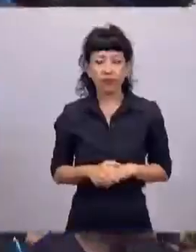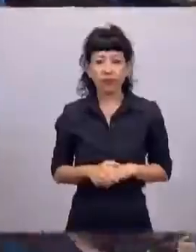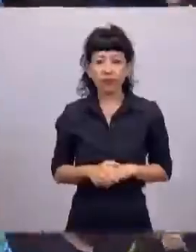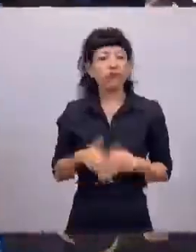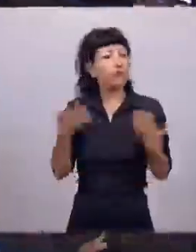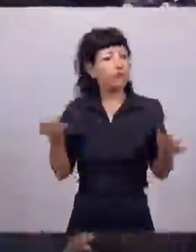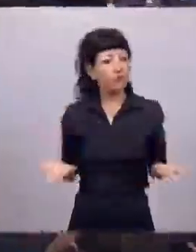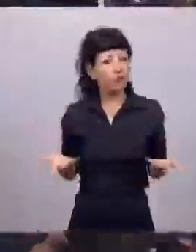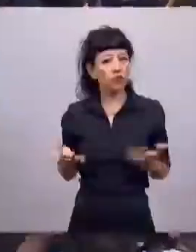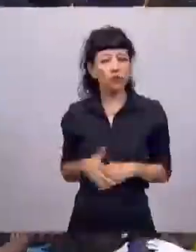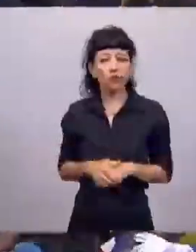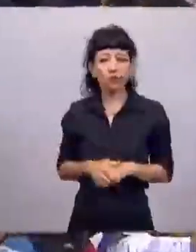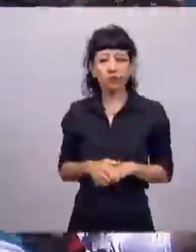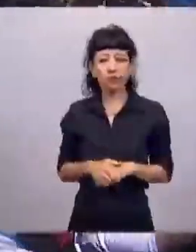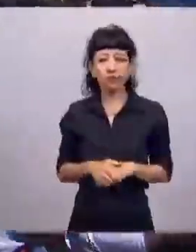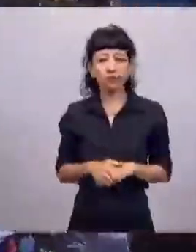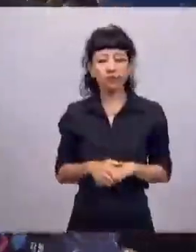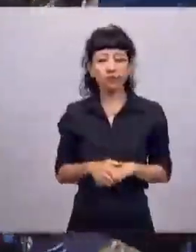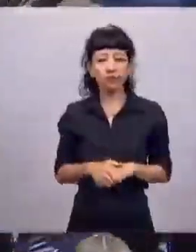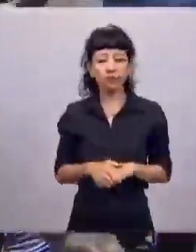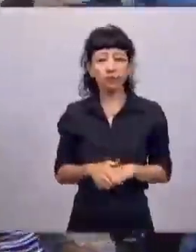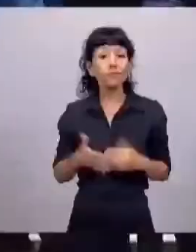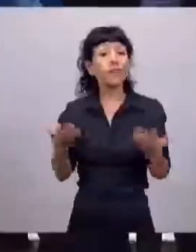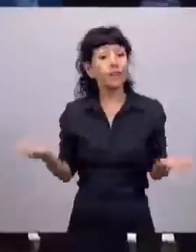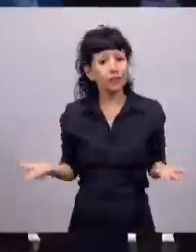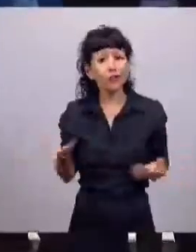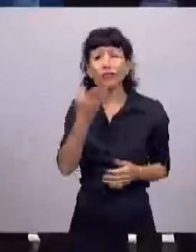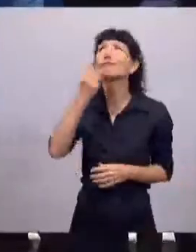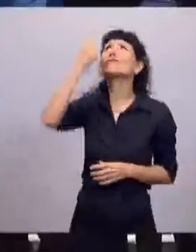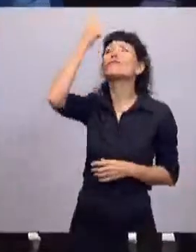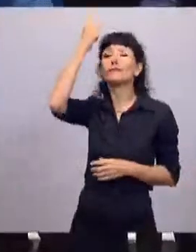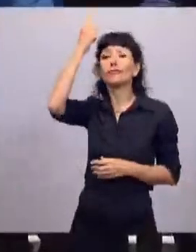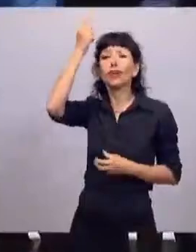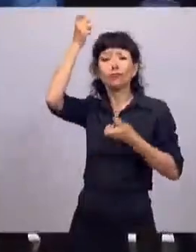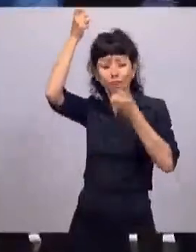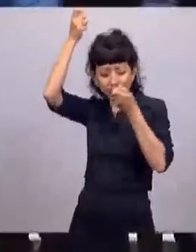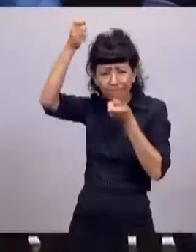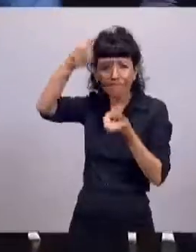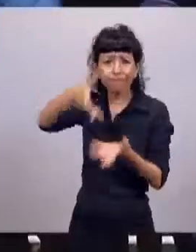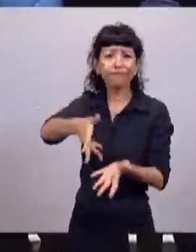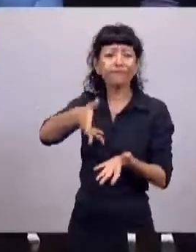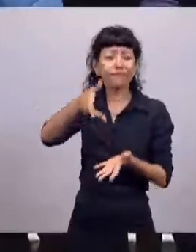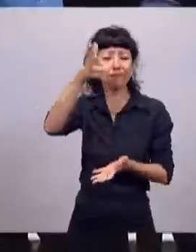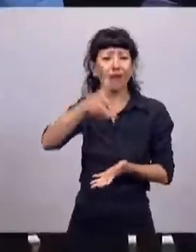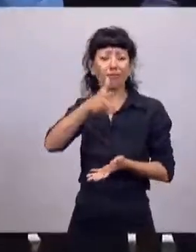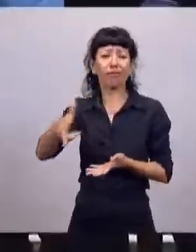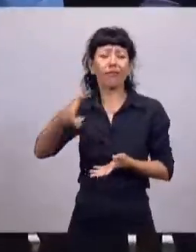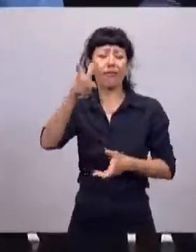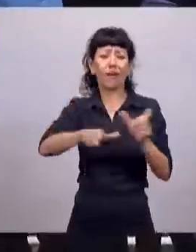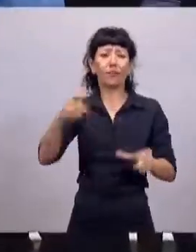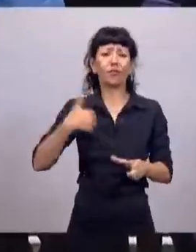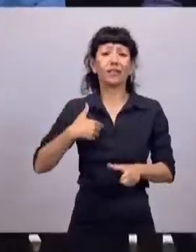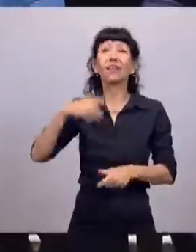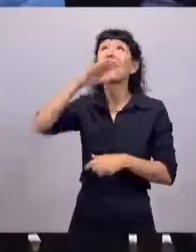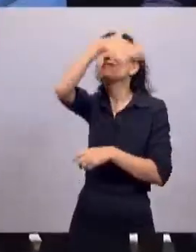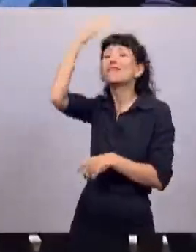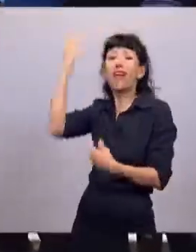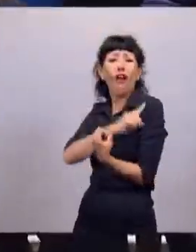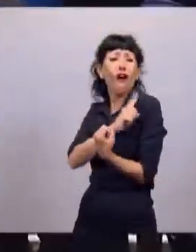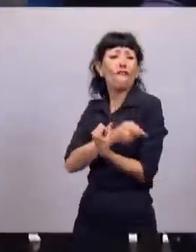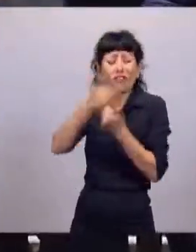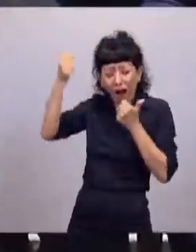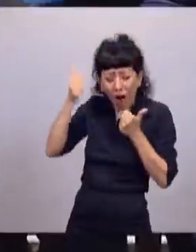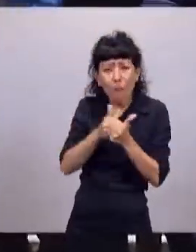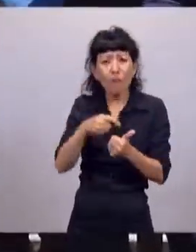Por lo tanto, Dios bendiga a los argentinos y que las fuerzas del cielo nos acompañen en